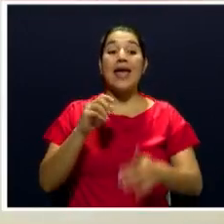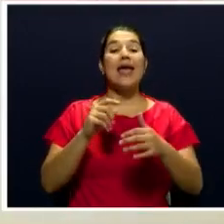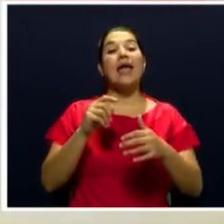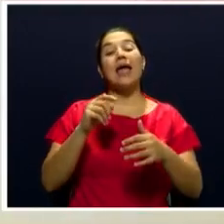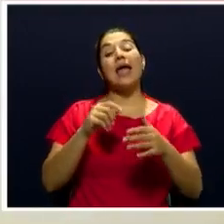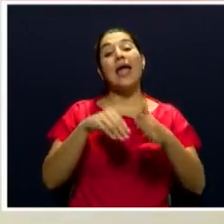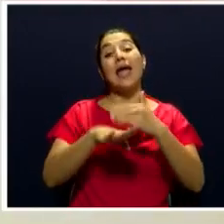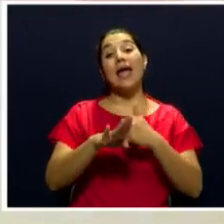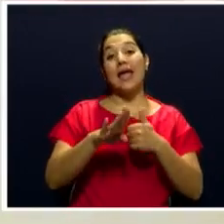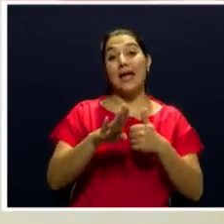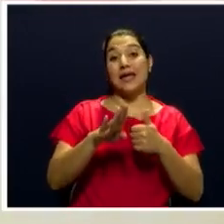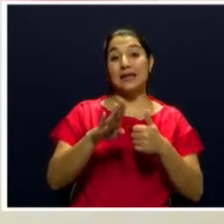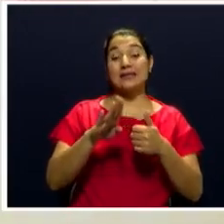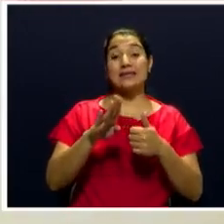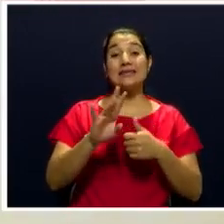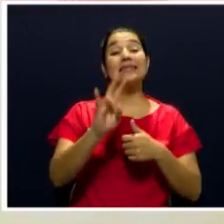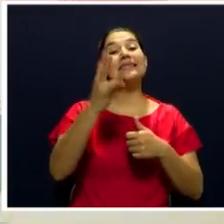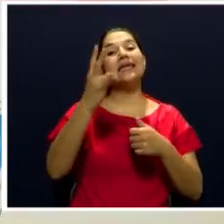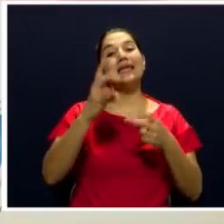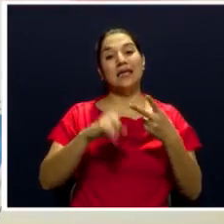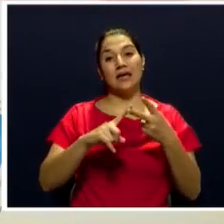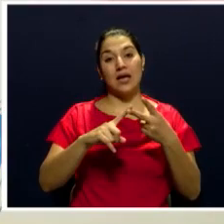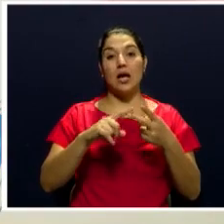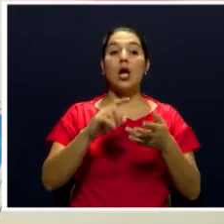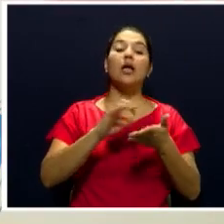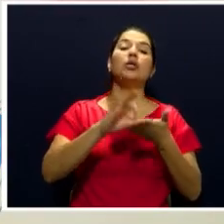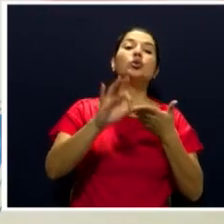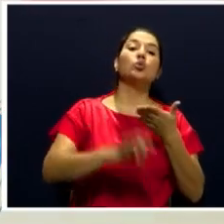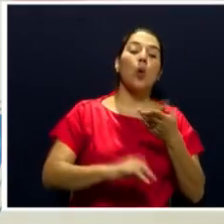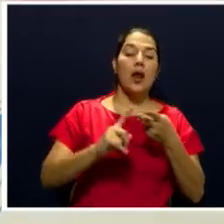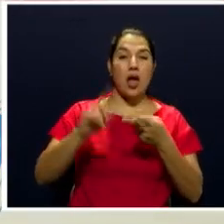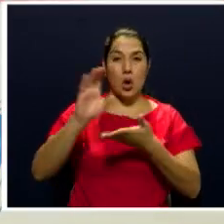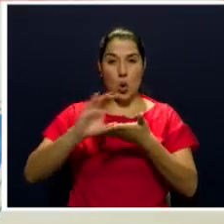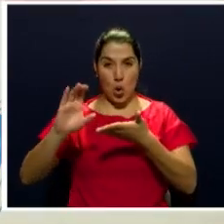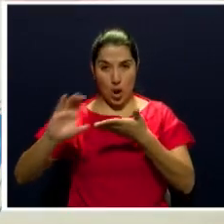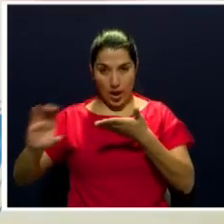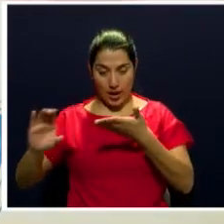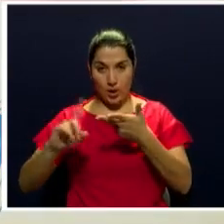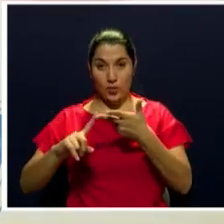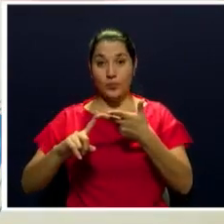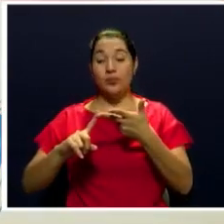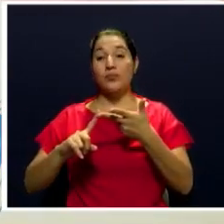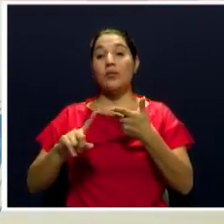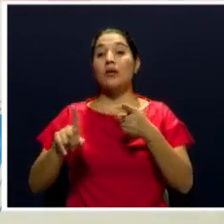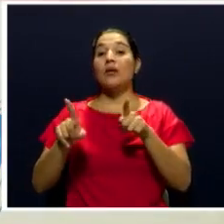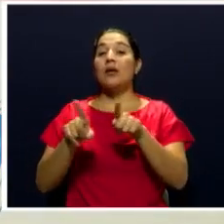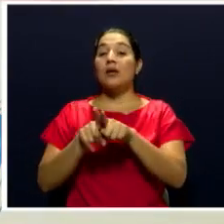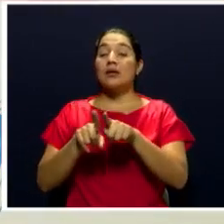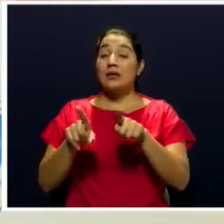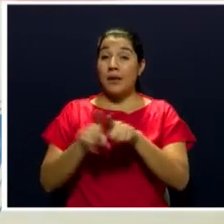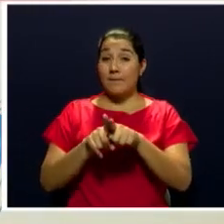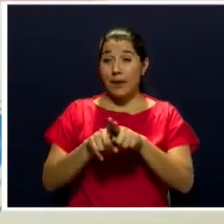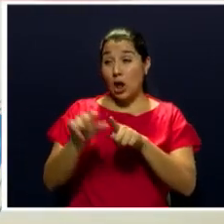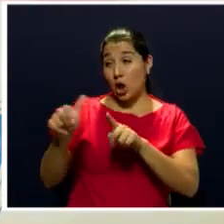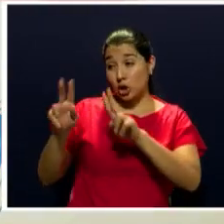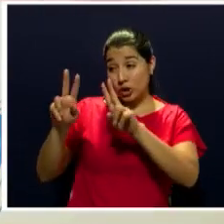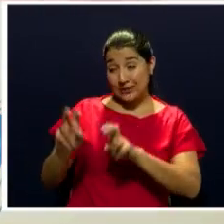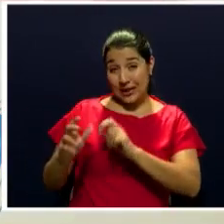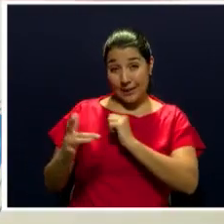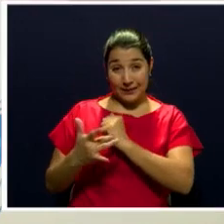secundaria y tanto en académica como en técnica. Asimismo, las pruebas de las especialidades técnicas, las pruebas comprensivas que hacen